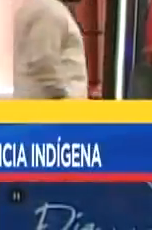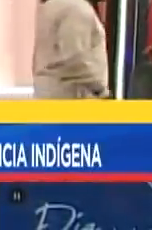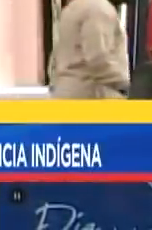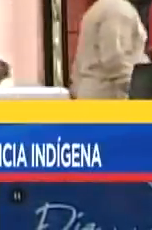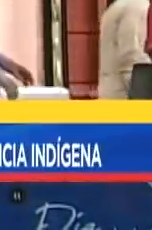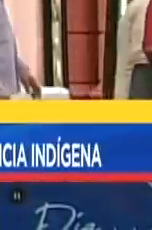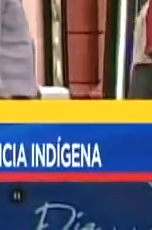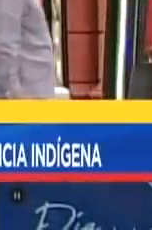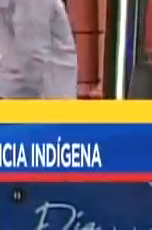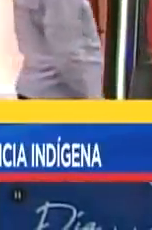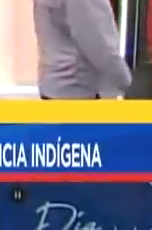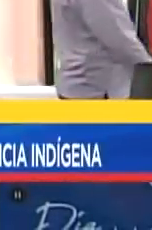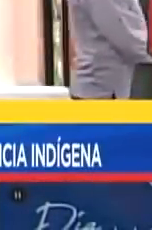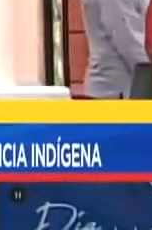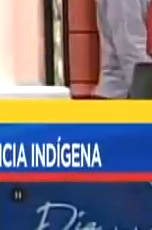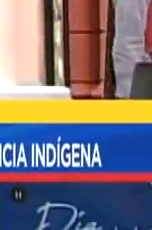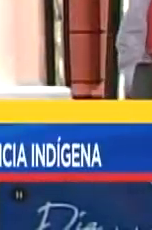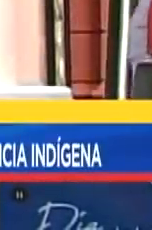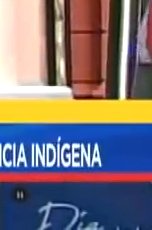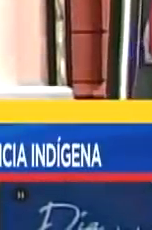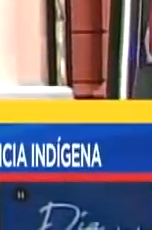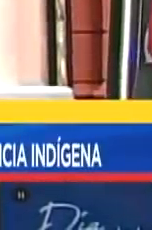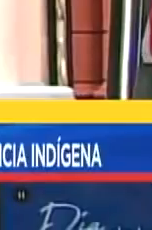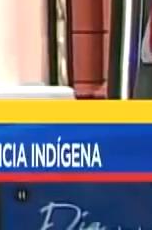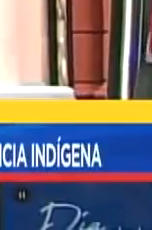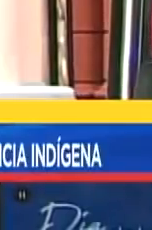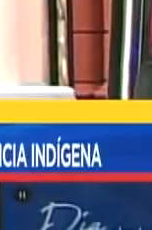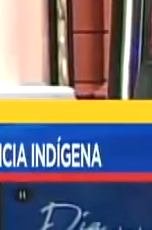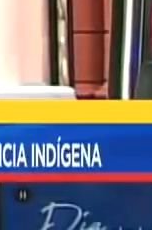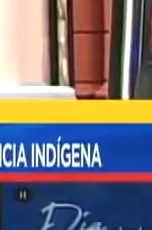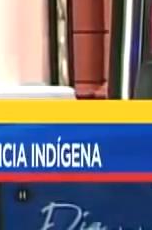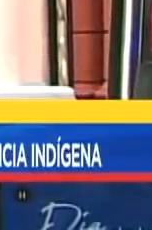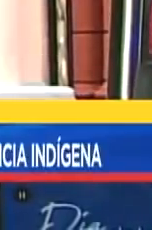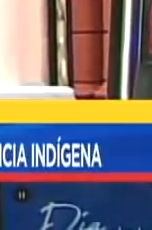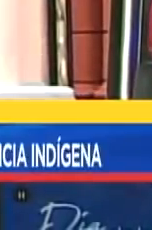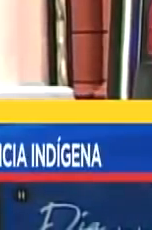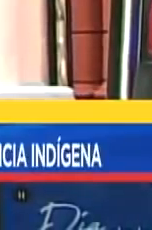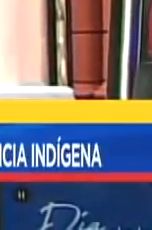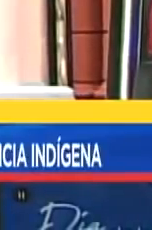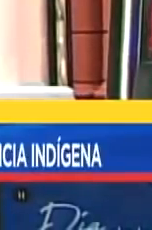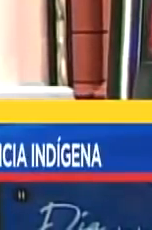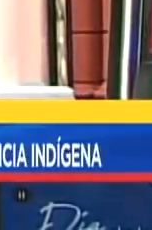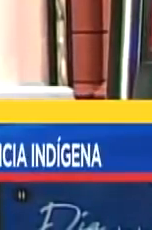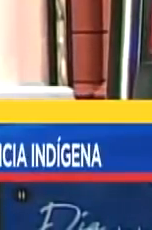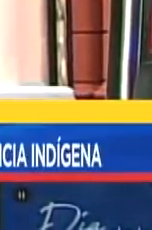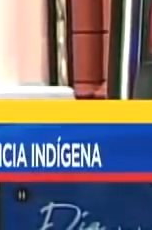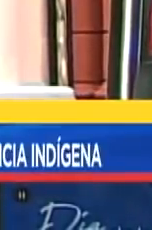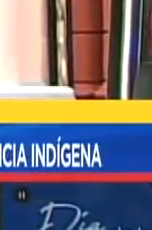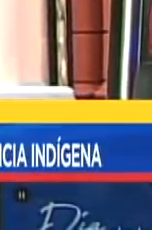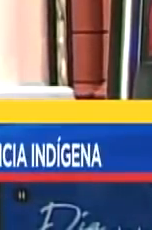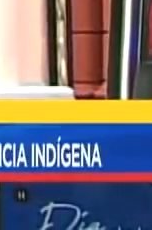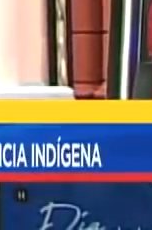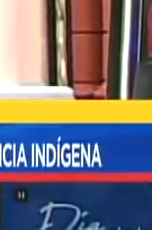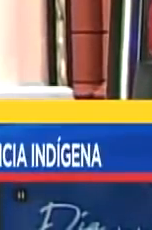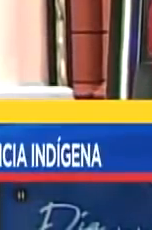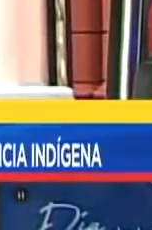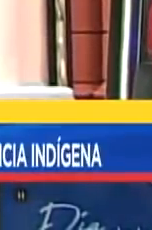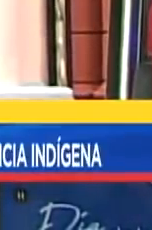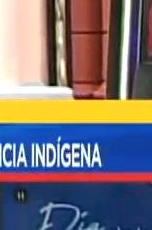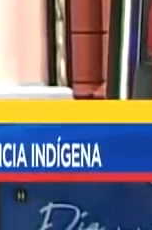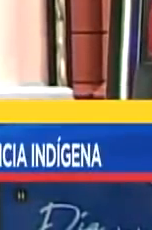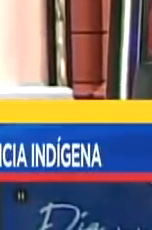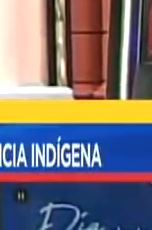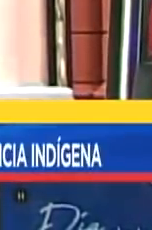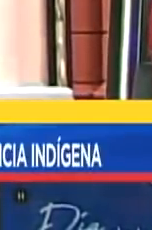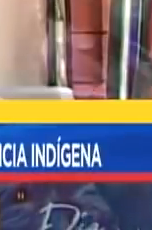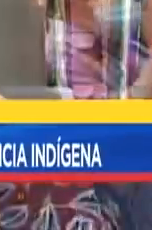ejemplo también para el mundo. Lo que escuchamos al fondo son las consignas de alegría, de apoyo al presidente de la República, Nicolás Maduro.